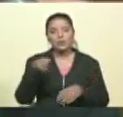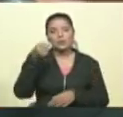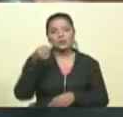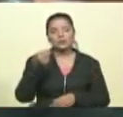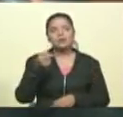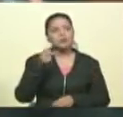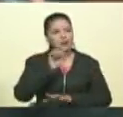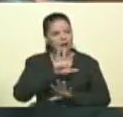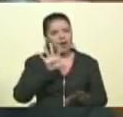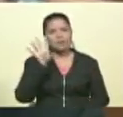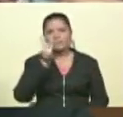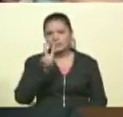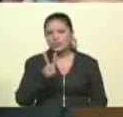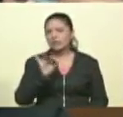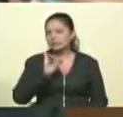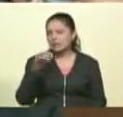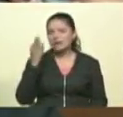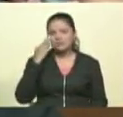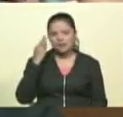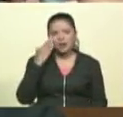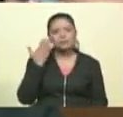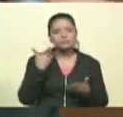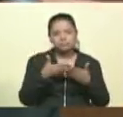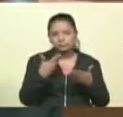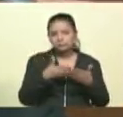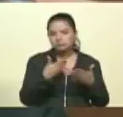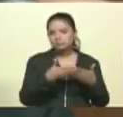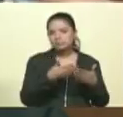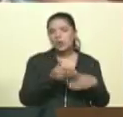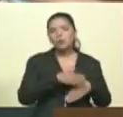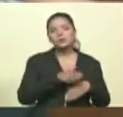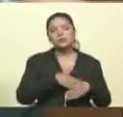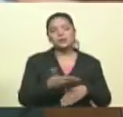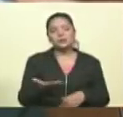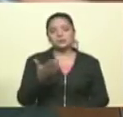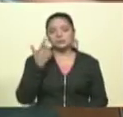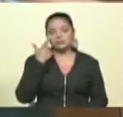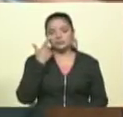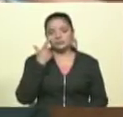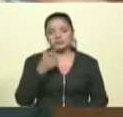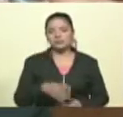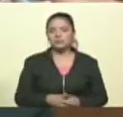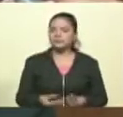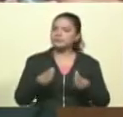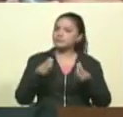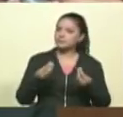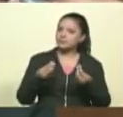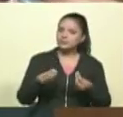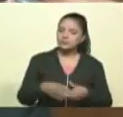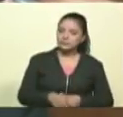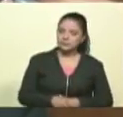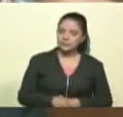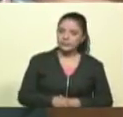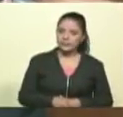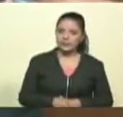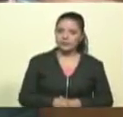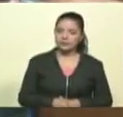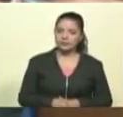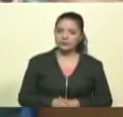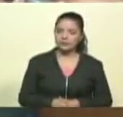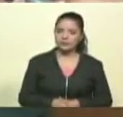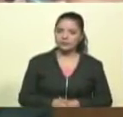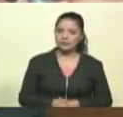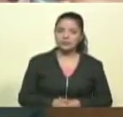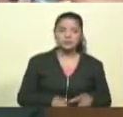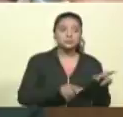el país lo ha venido conociendo a través de hechos. O sea, porque fíjense ustedes, ¿cómo es posible que